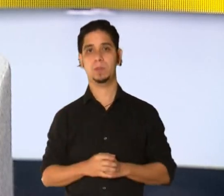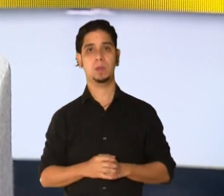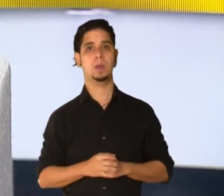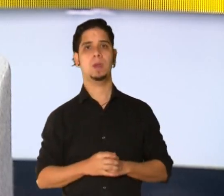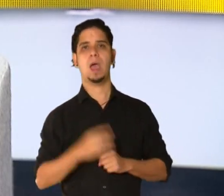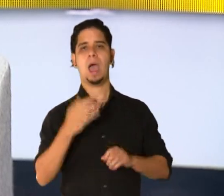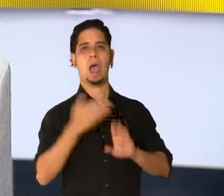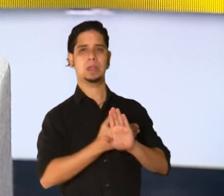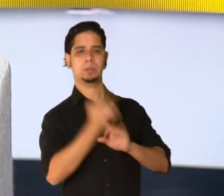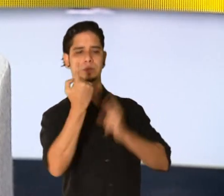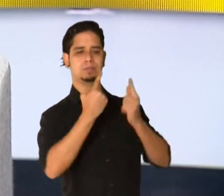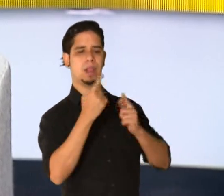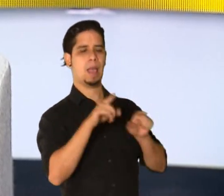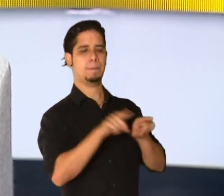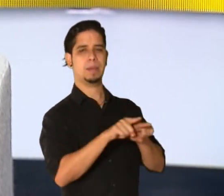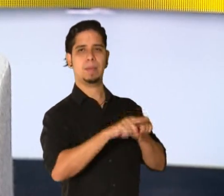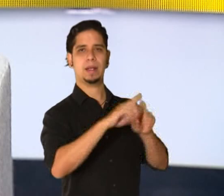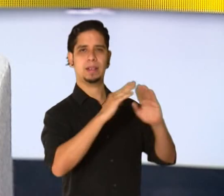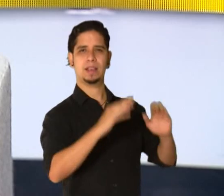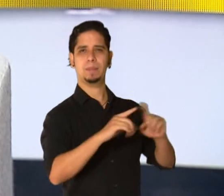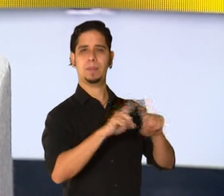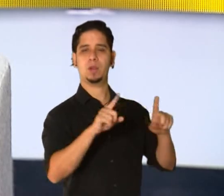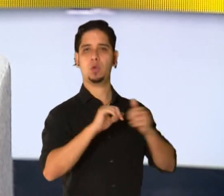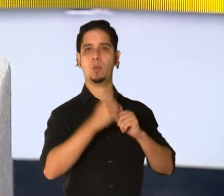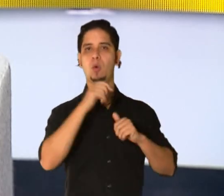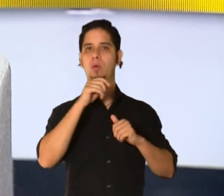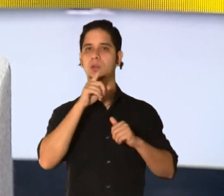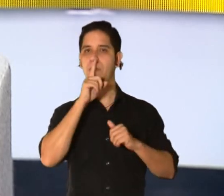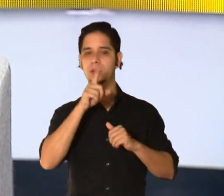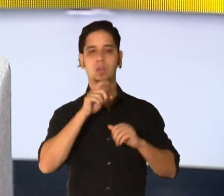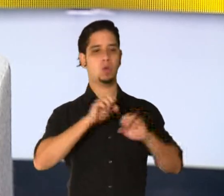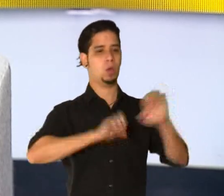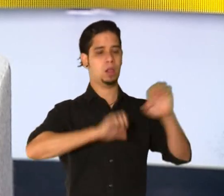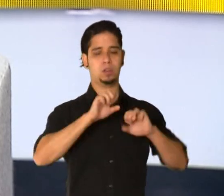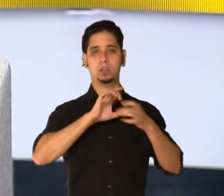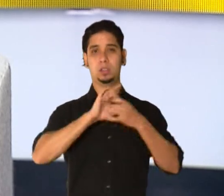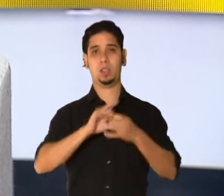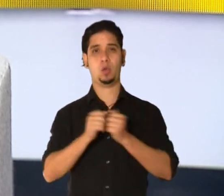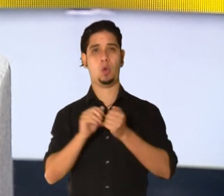las mismas viviendas, pero en realidad, como esta es una evaluación de la comunidad,